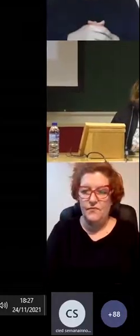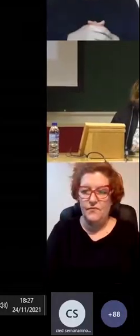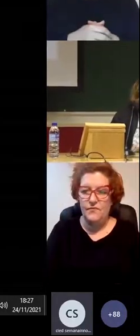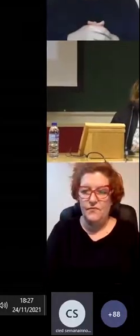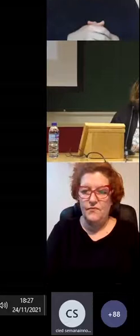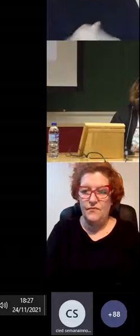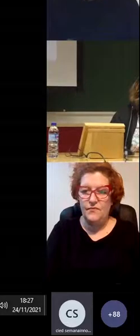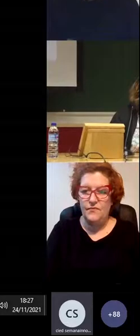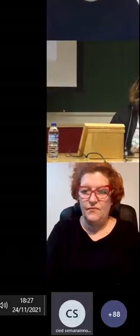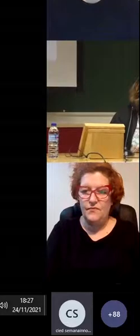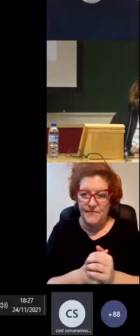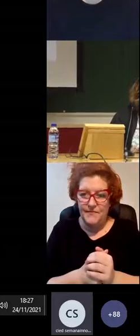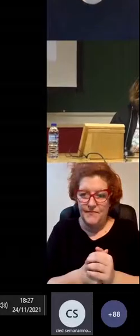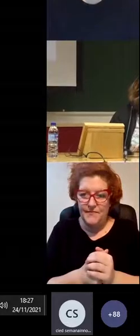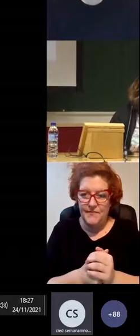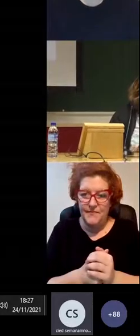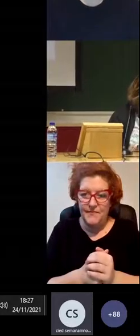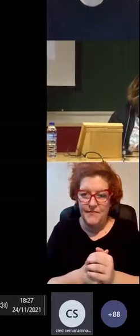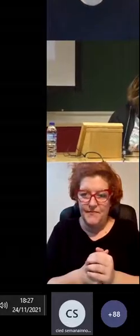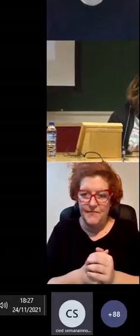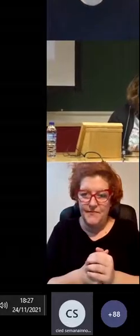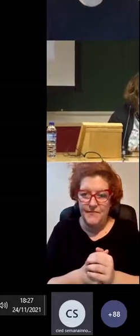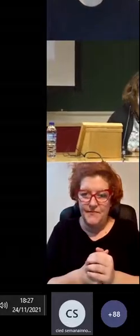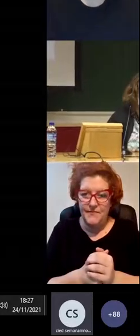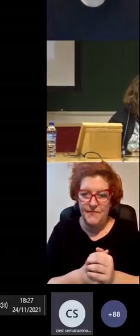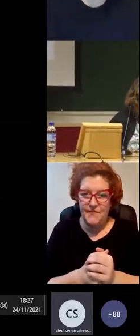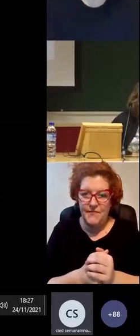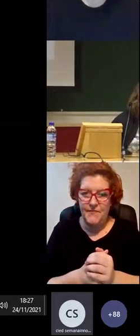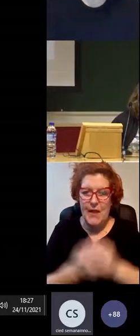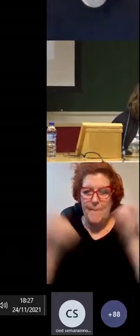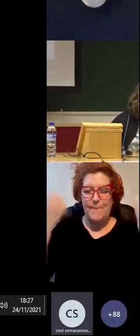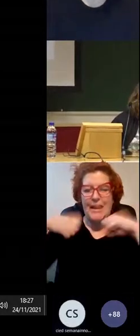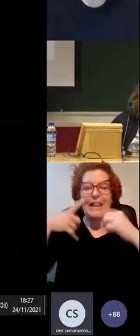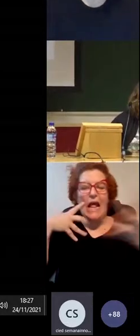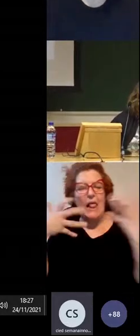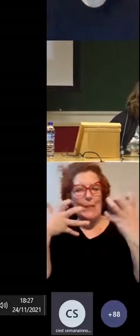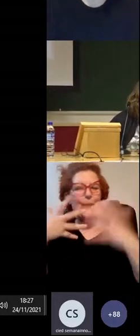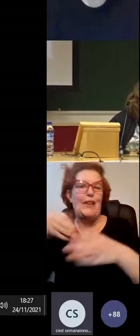Académica en Grupo realizada en un entorno virtual de aprendizaje.